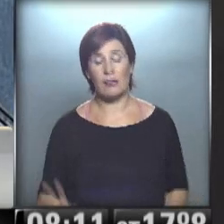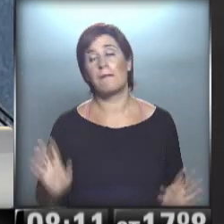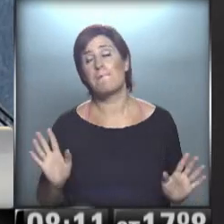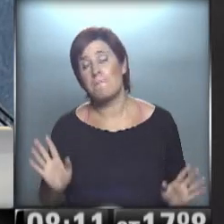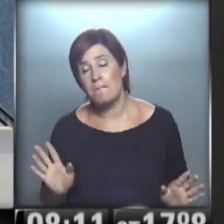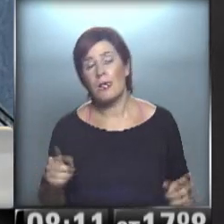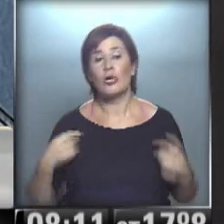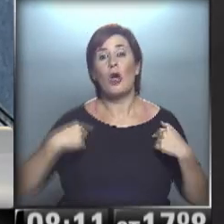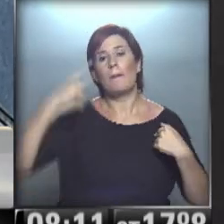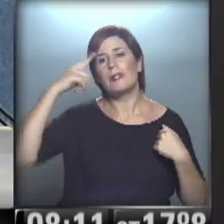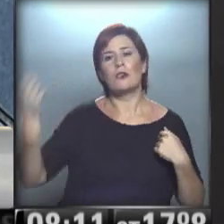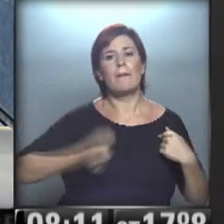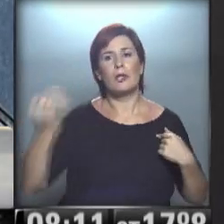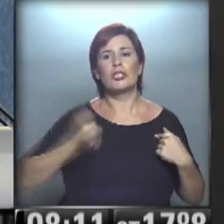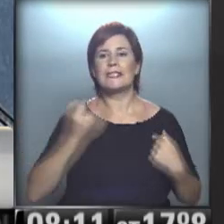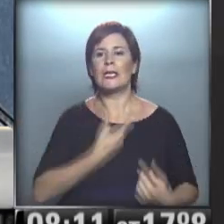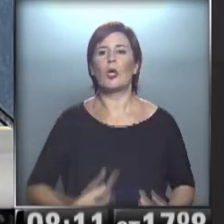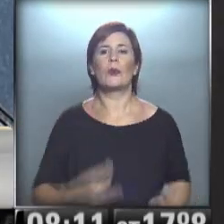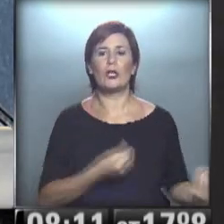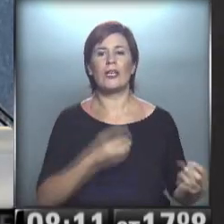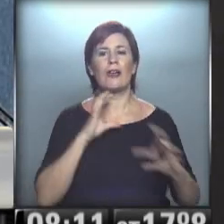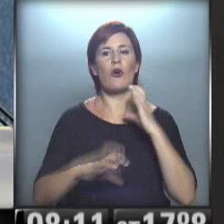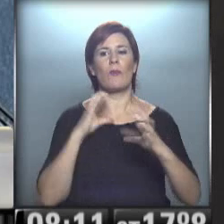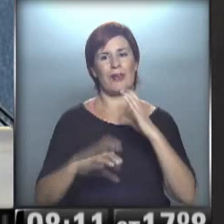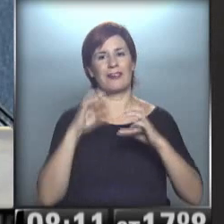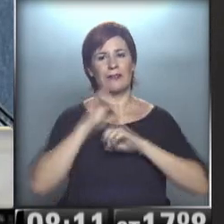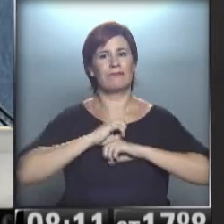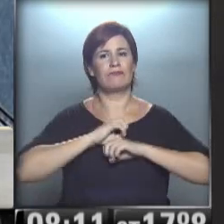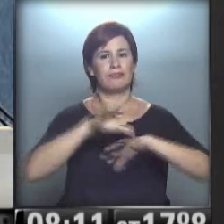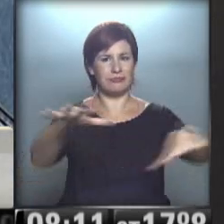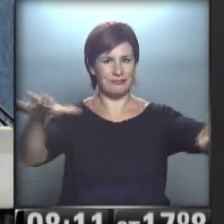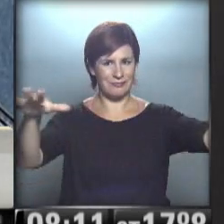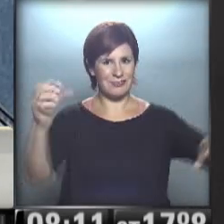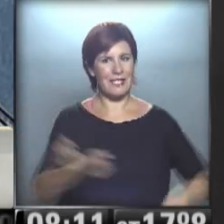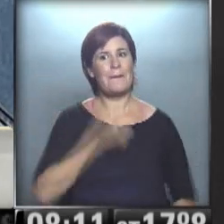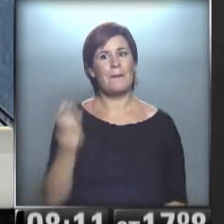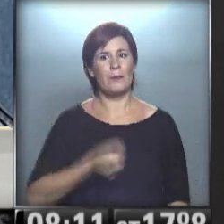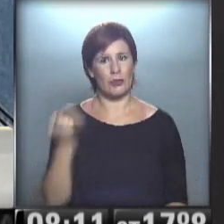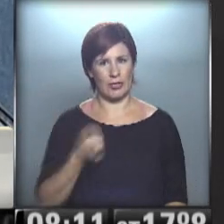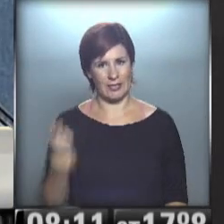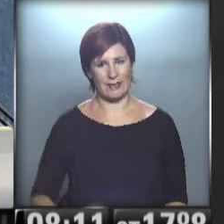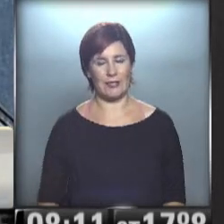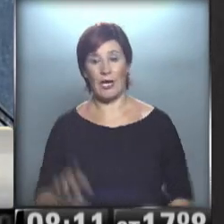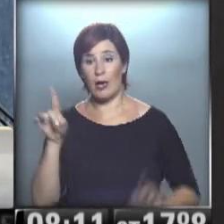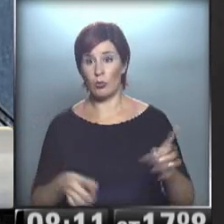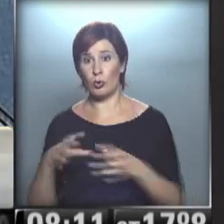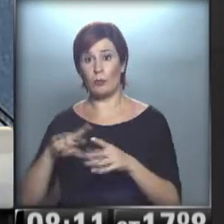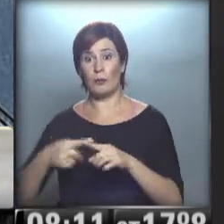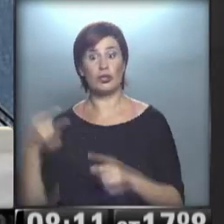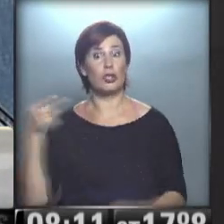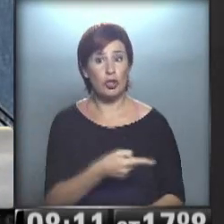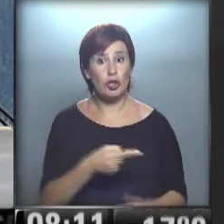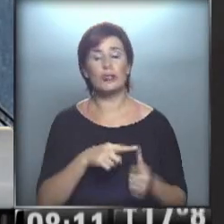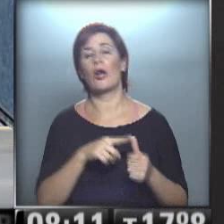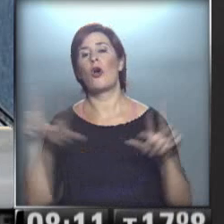creo que es muy importante para un gobierno, comunicar. El arco opositor o también los